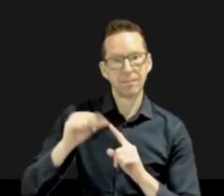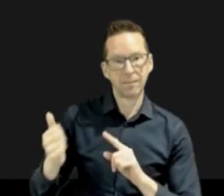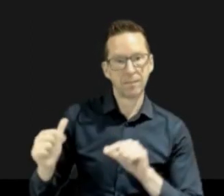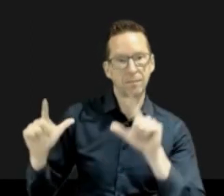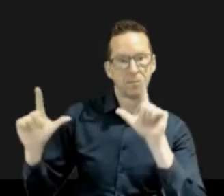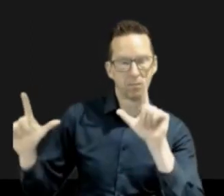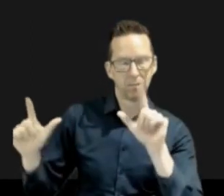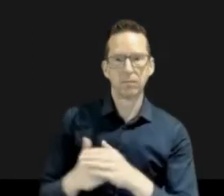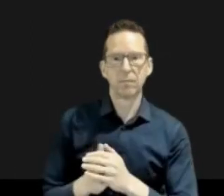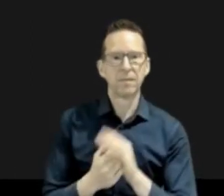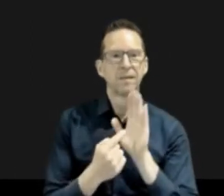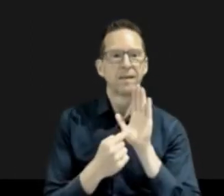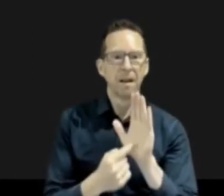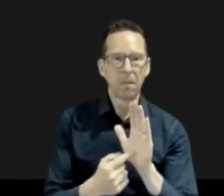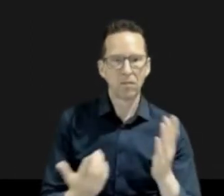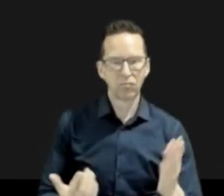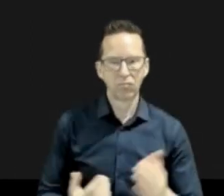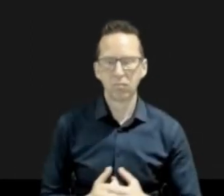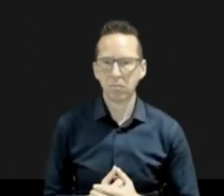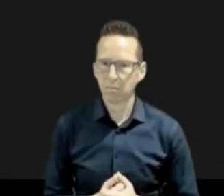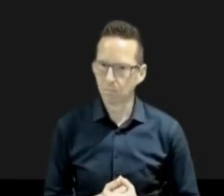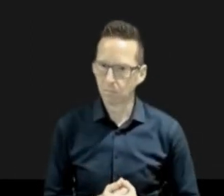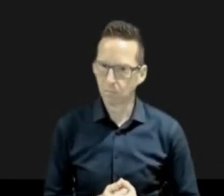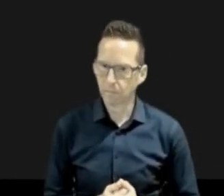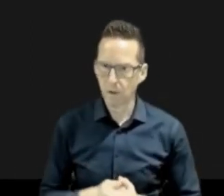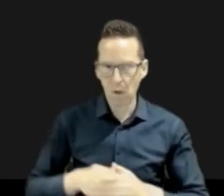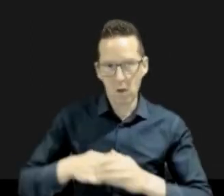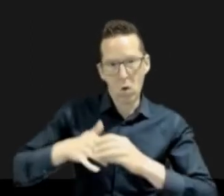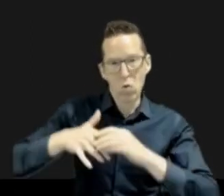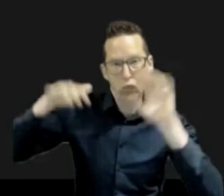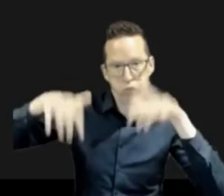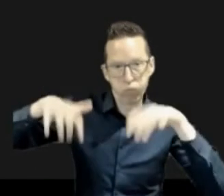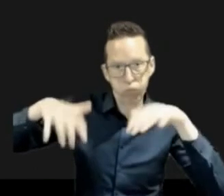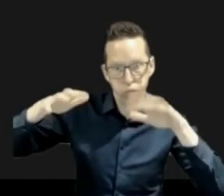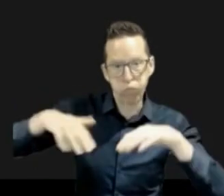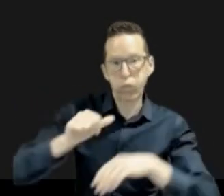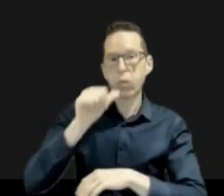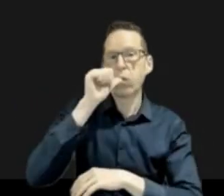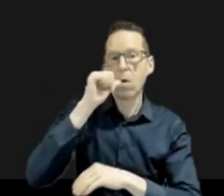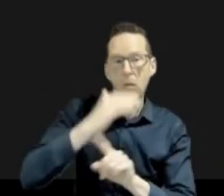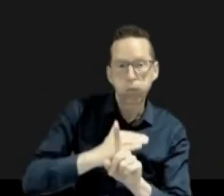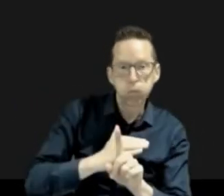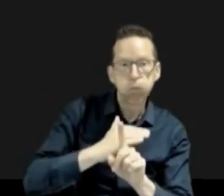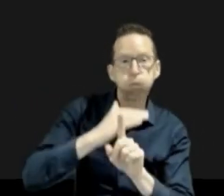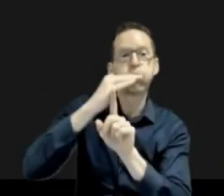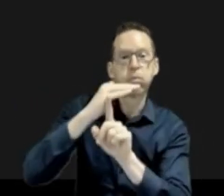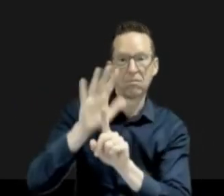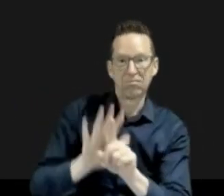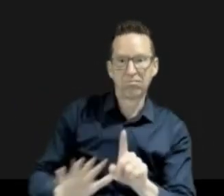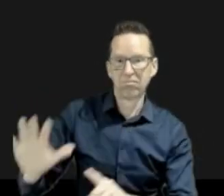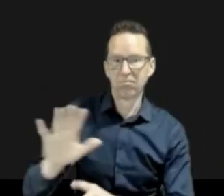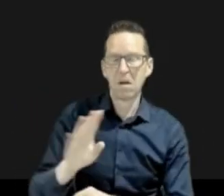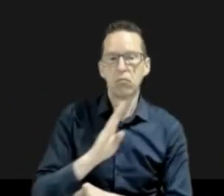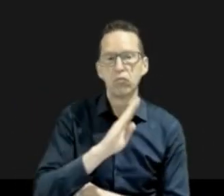inundaciones inundaciones bruscas en brasil y cómo podemos